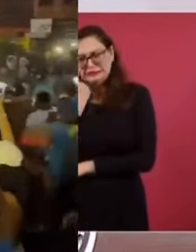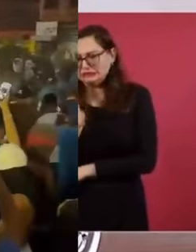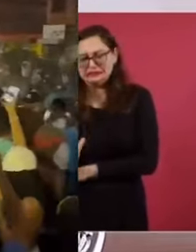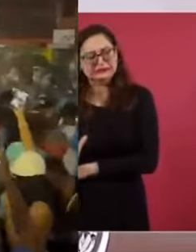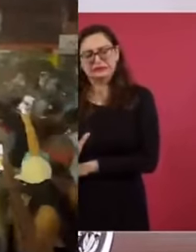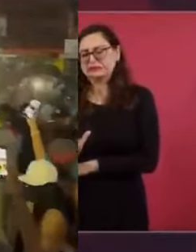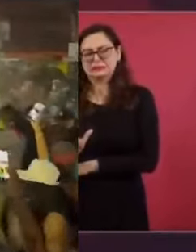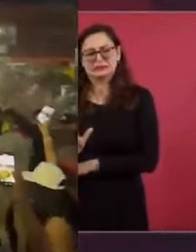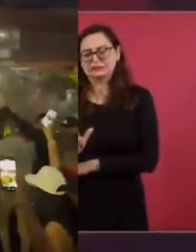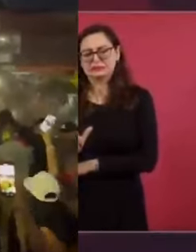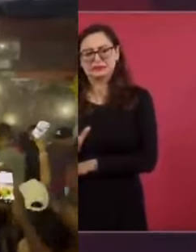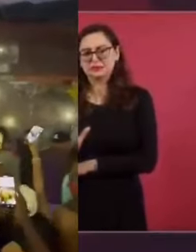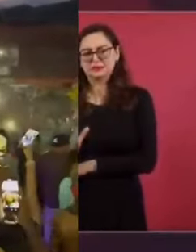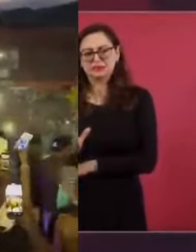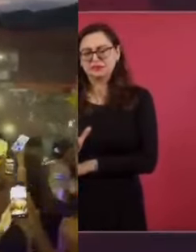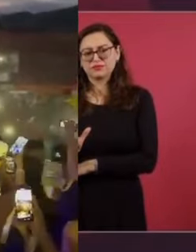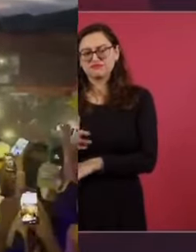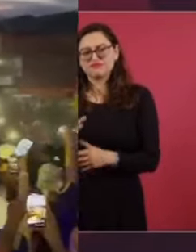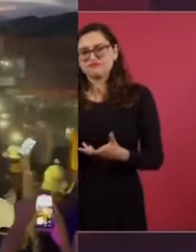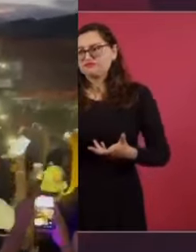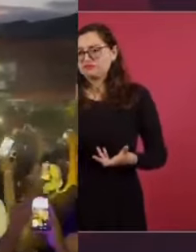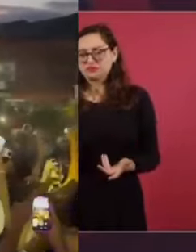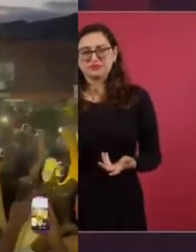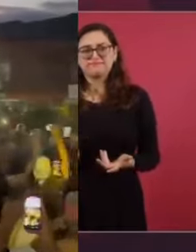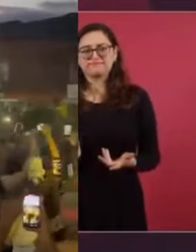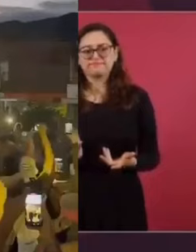queremos que se siga